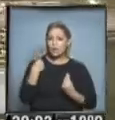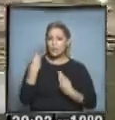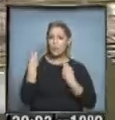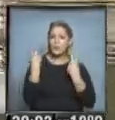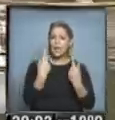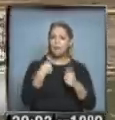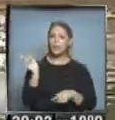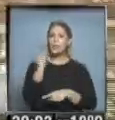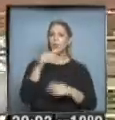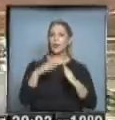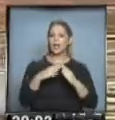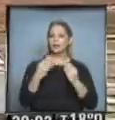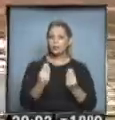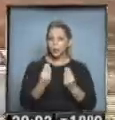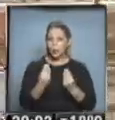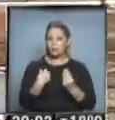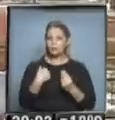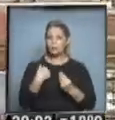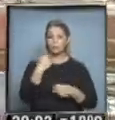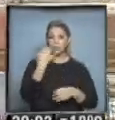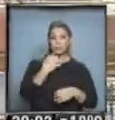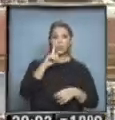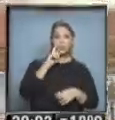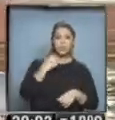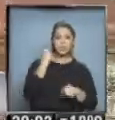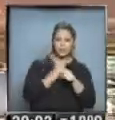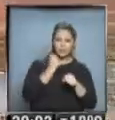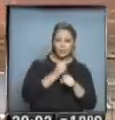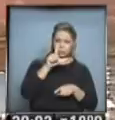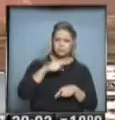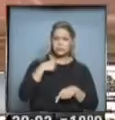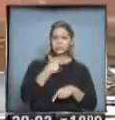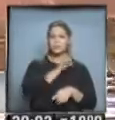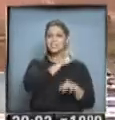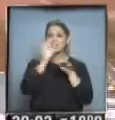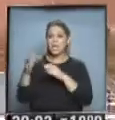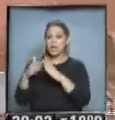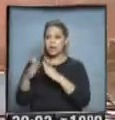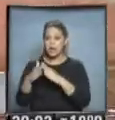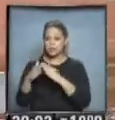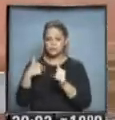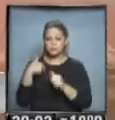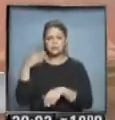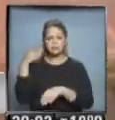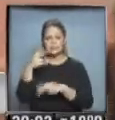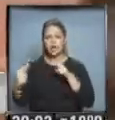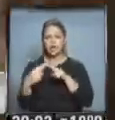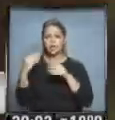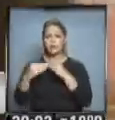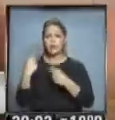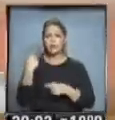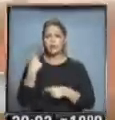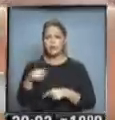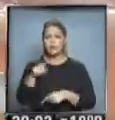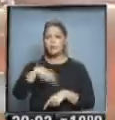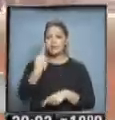para poder volver a su casa. Luego de un día de intenso trabajo, llegan a su casa para descansar, encontrarse con su familia. Lo cierto es que mañana